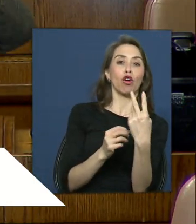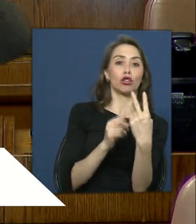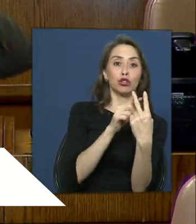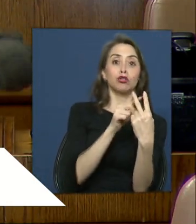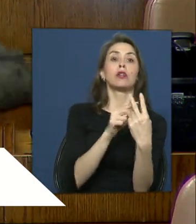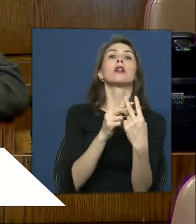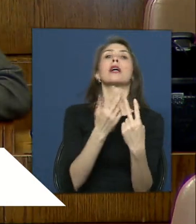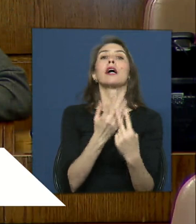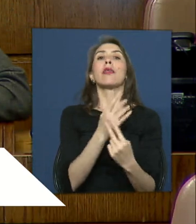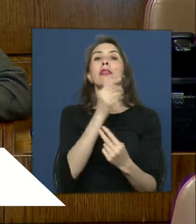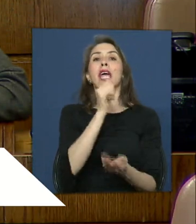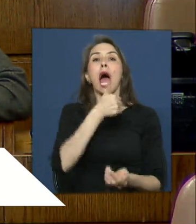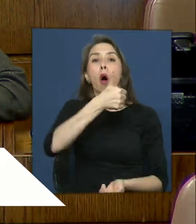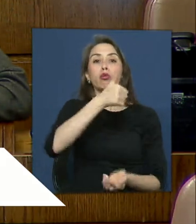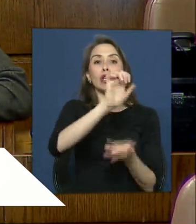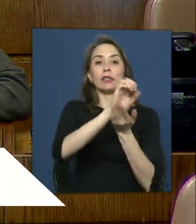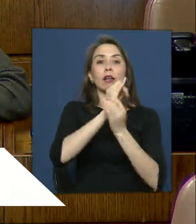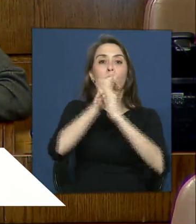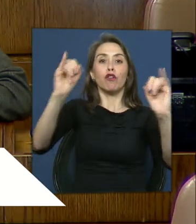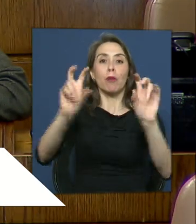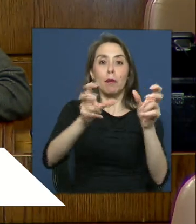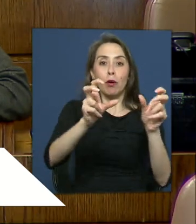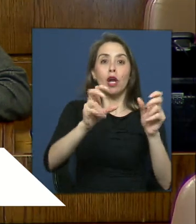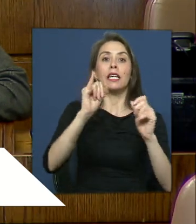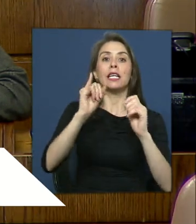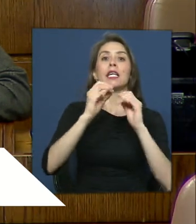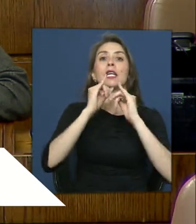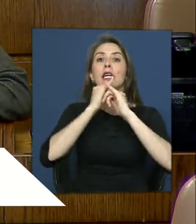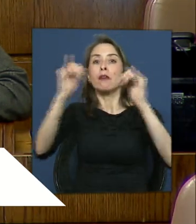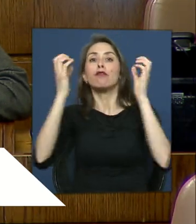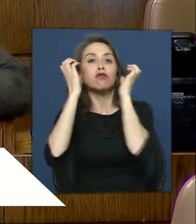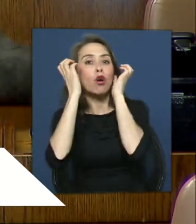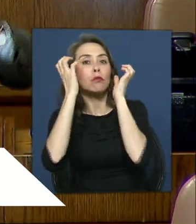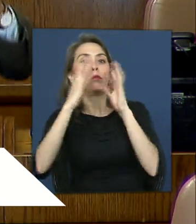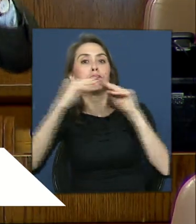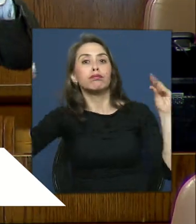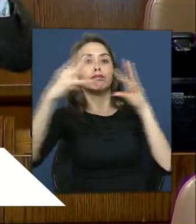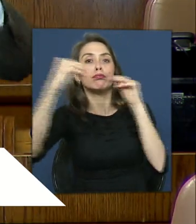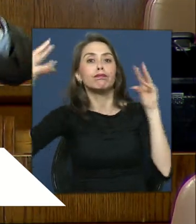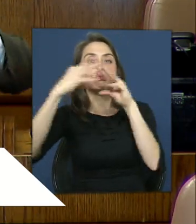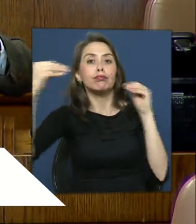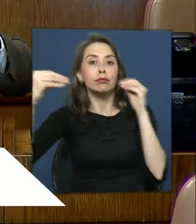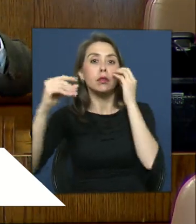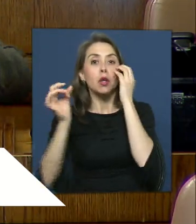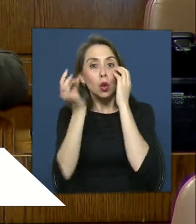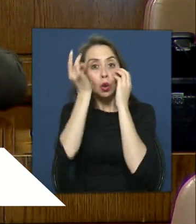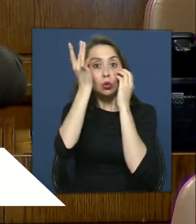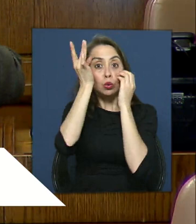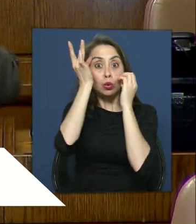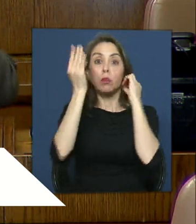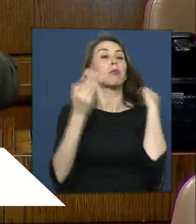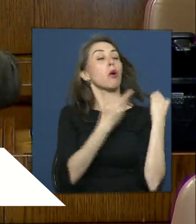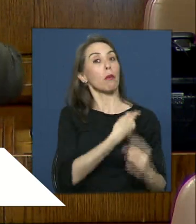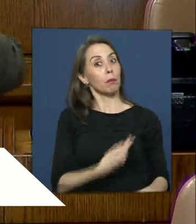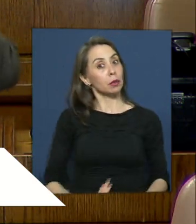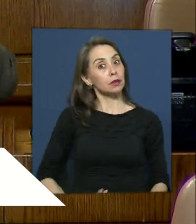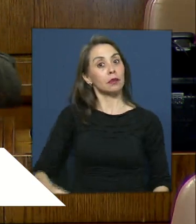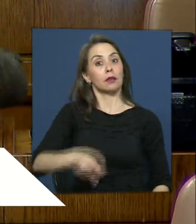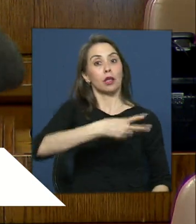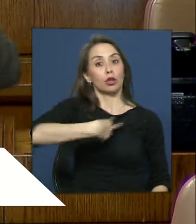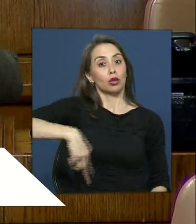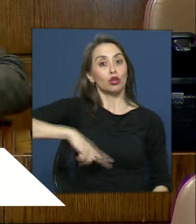transmisión también de datos. Quiero decirle, presidente, que nos hemos enterado, dado que